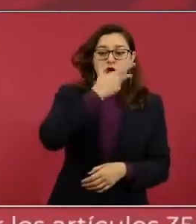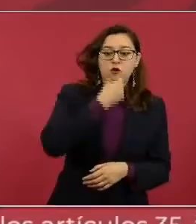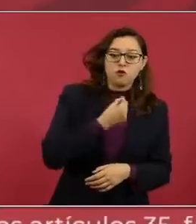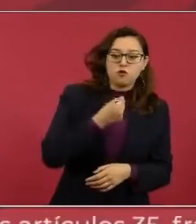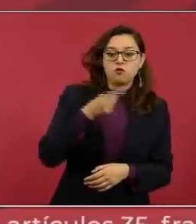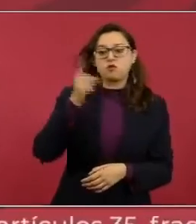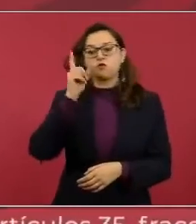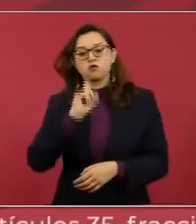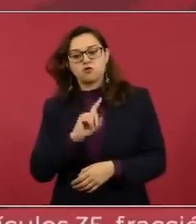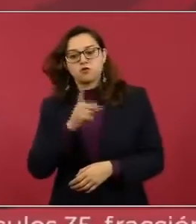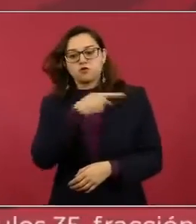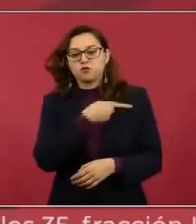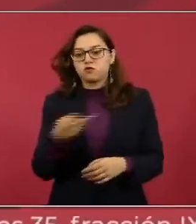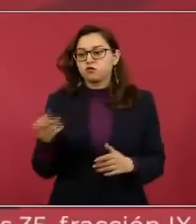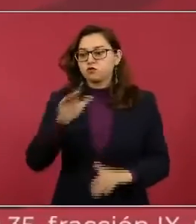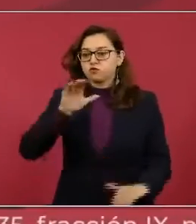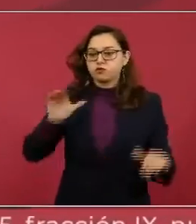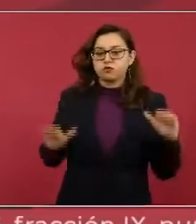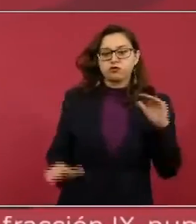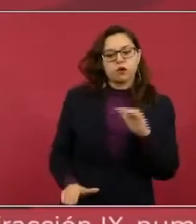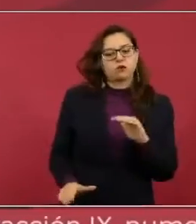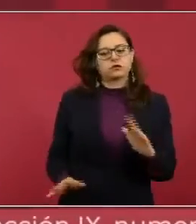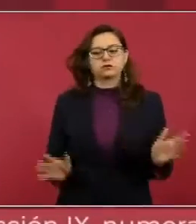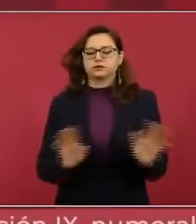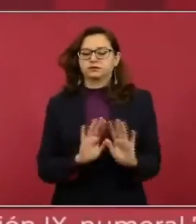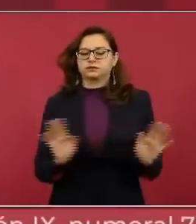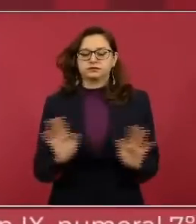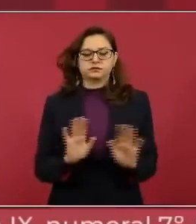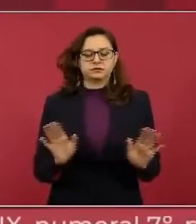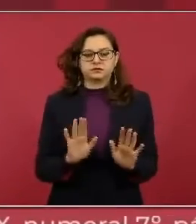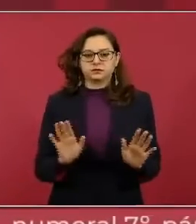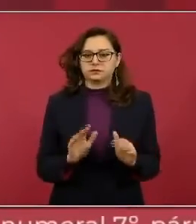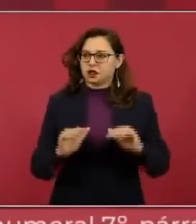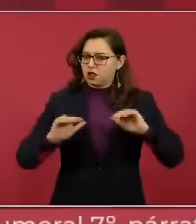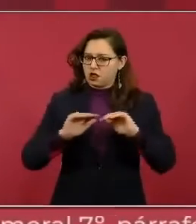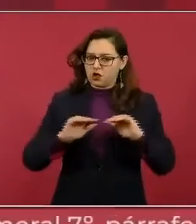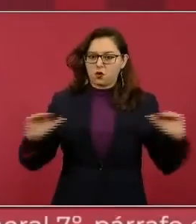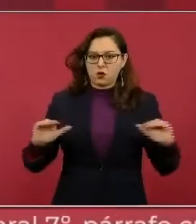mujeres en la pobreza. Es lo que más nos